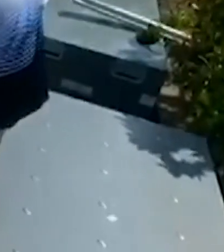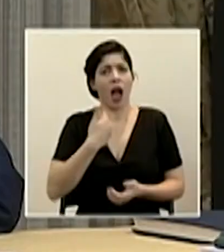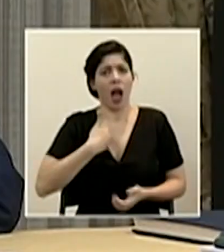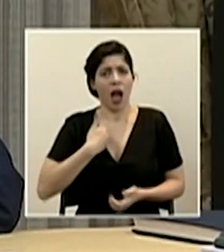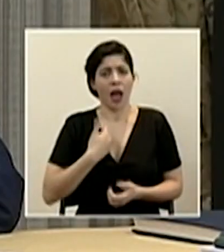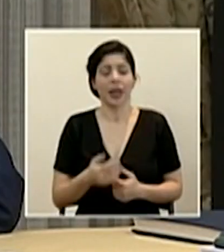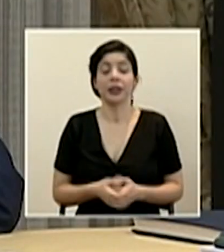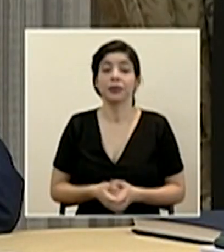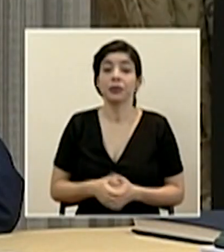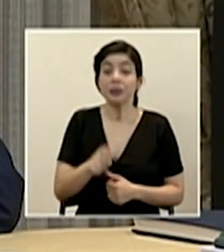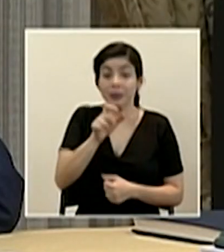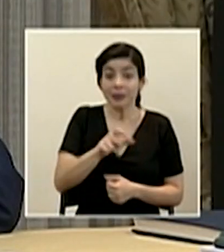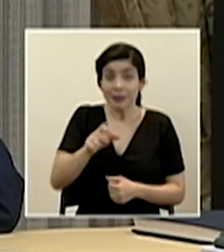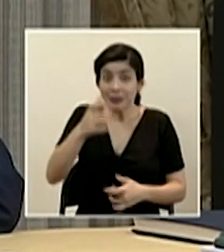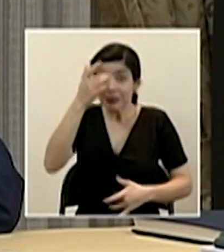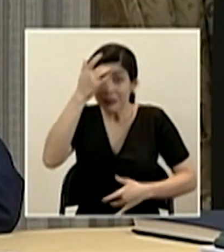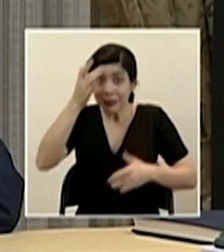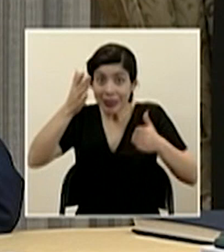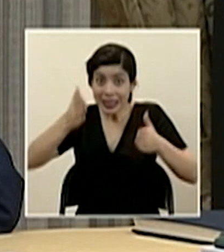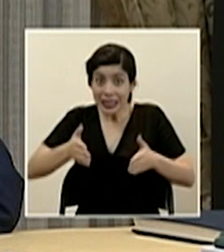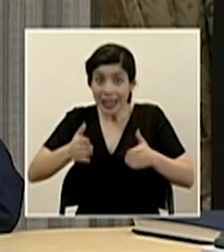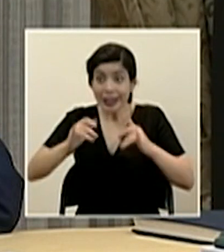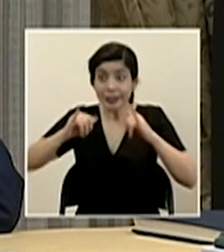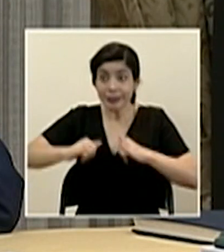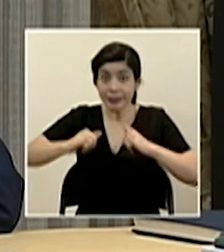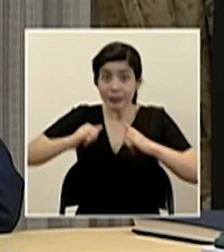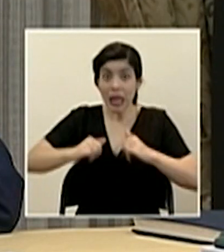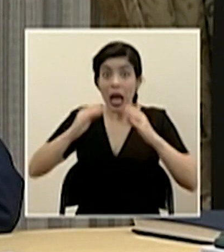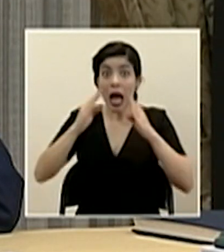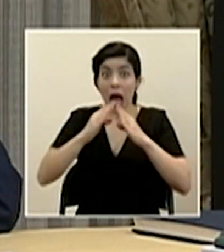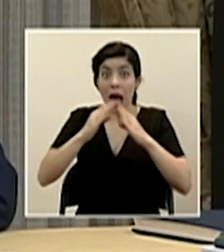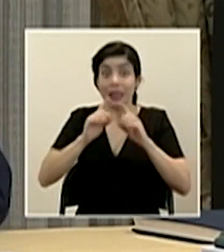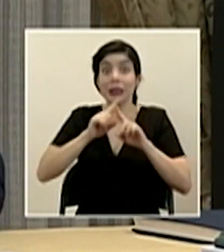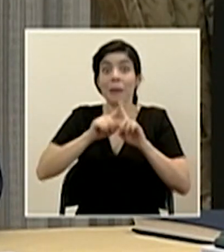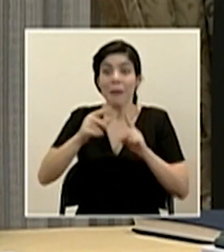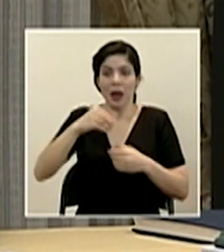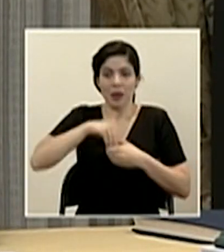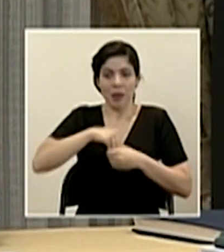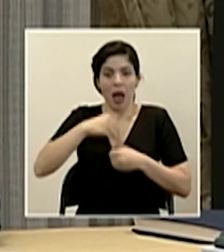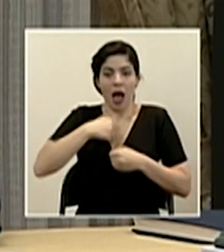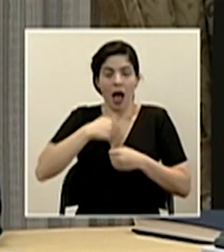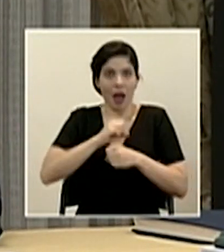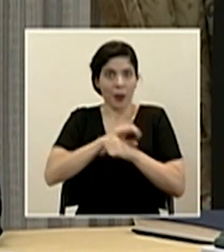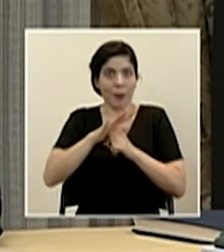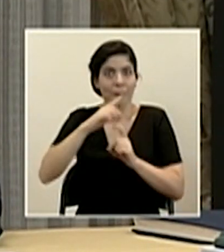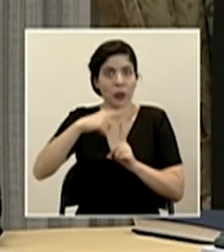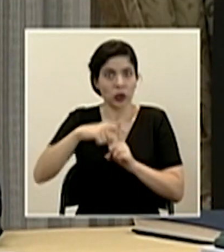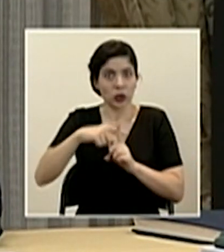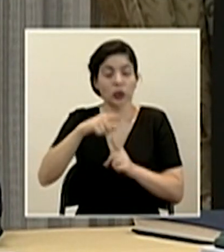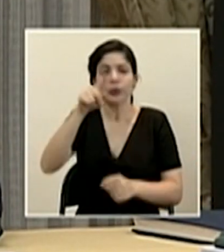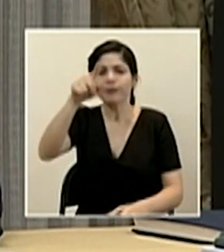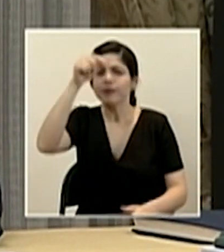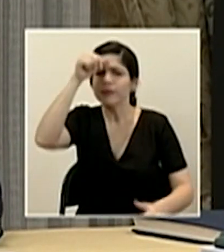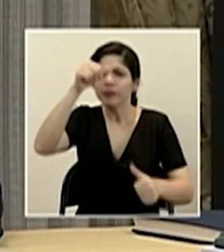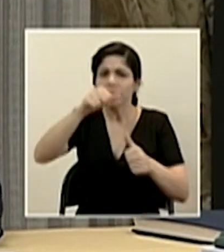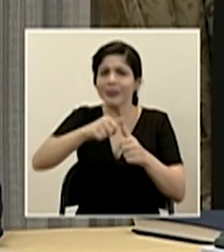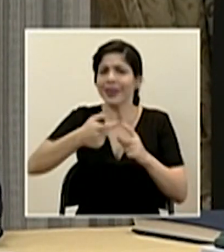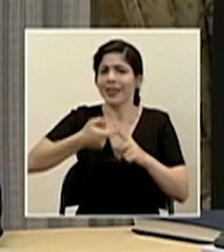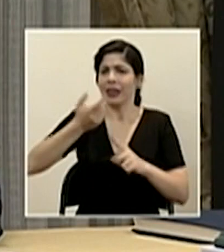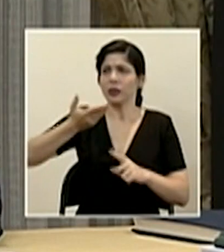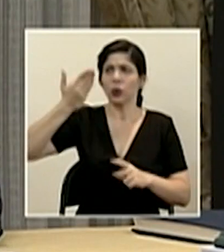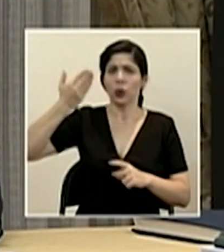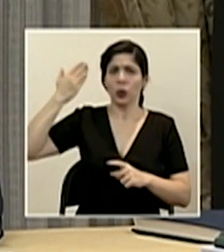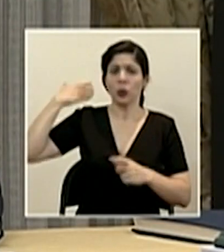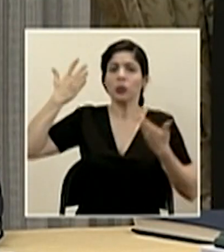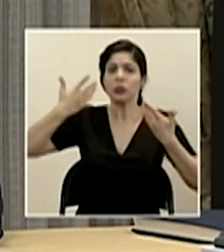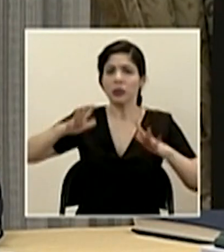virtual. Para esos pacientes que están en su casa, pero que son positivos, Recordemos que ya desde hace días